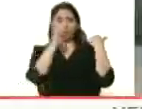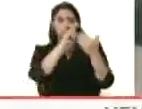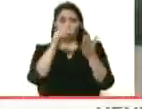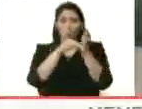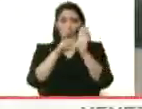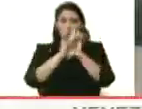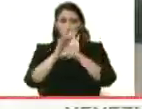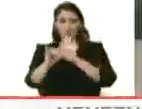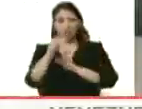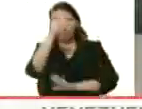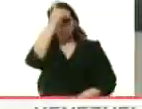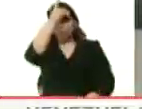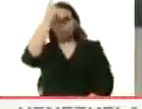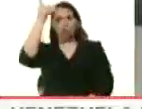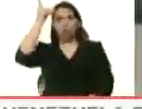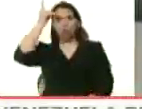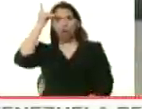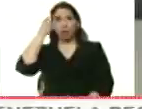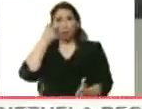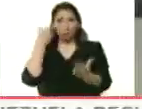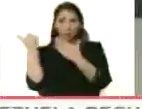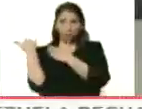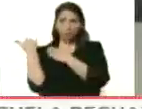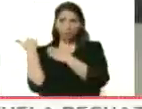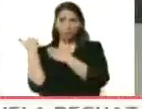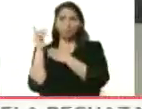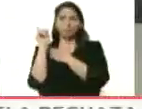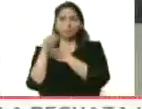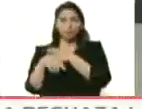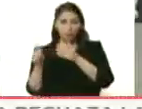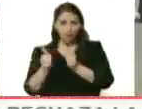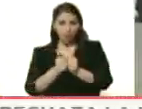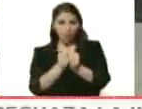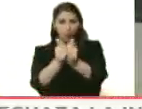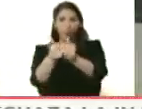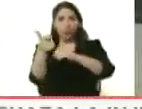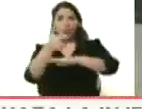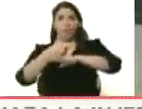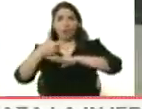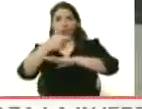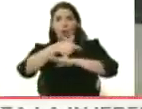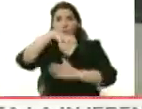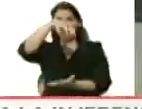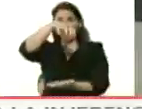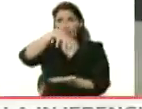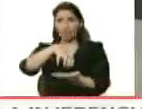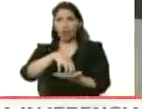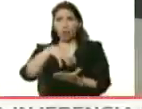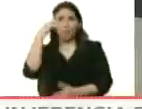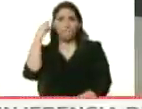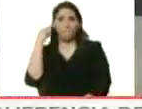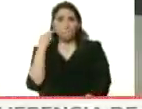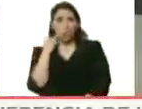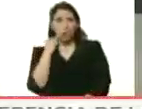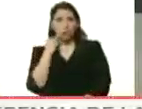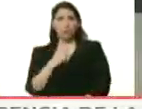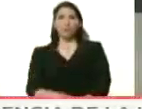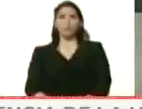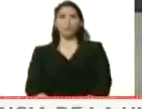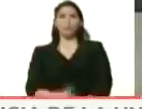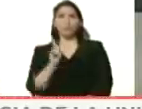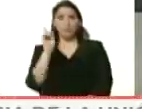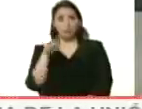Nacional Constituyente, Diosdado Cabello. También lo acompaña el gobernador de la entidad, Justo Noguera Pietri,